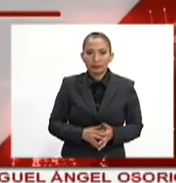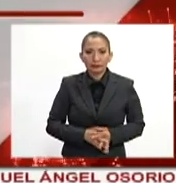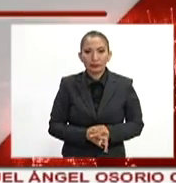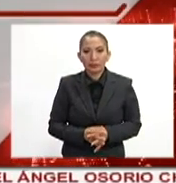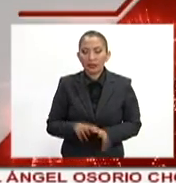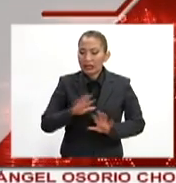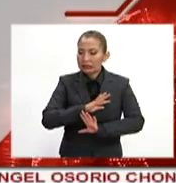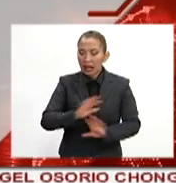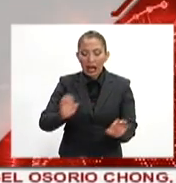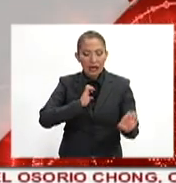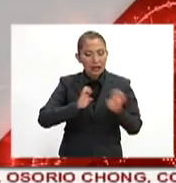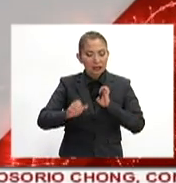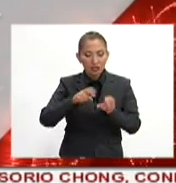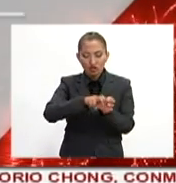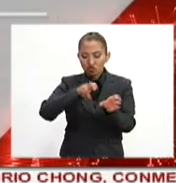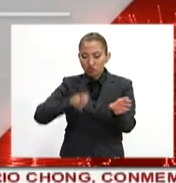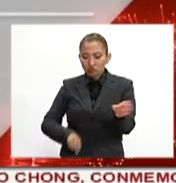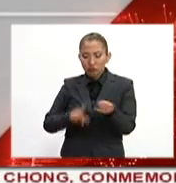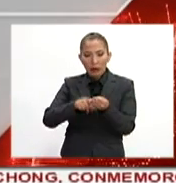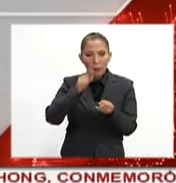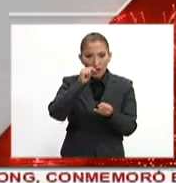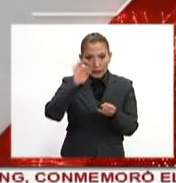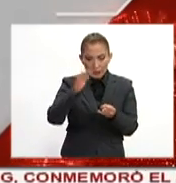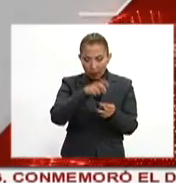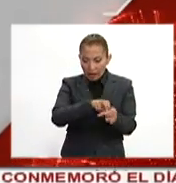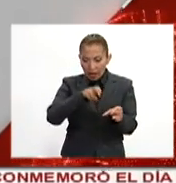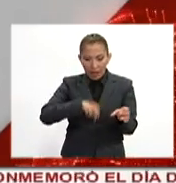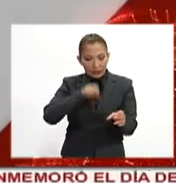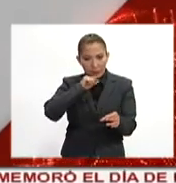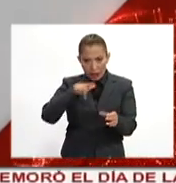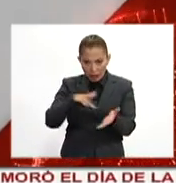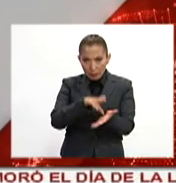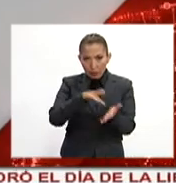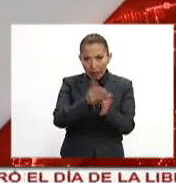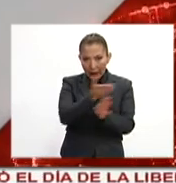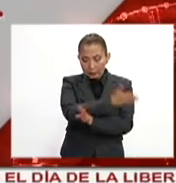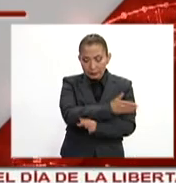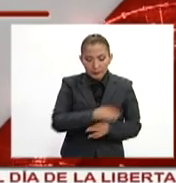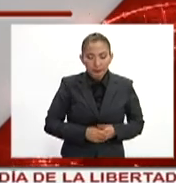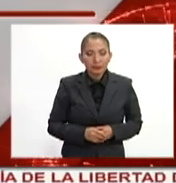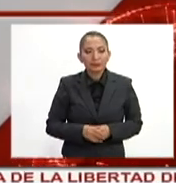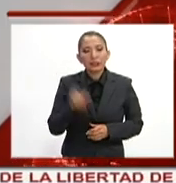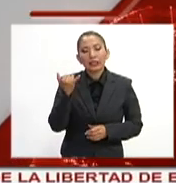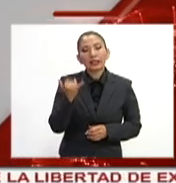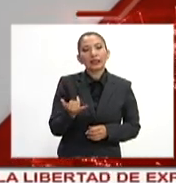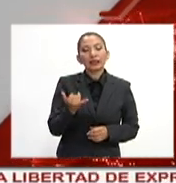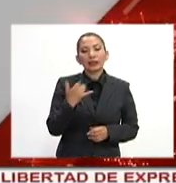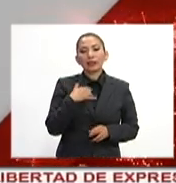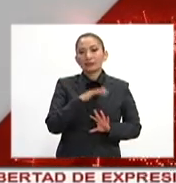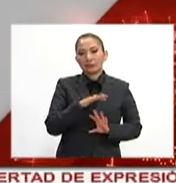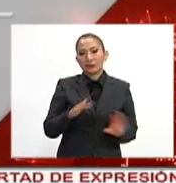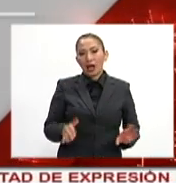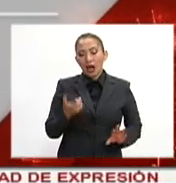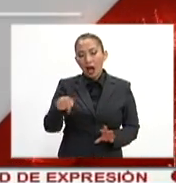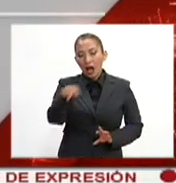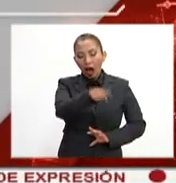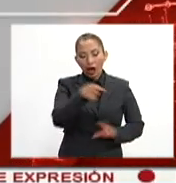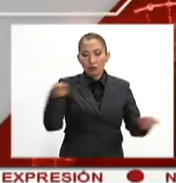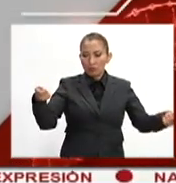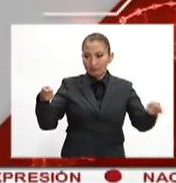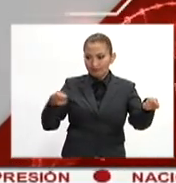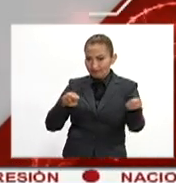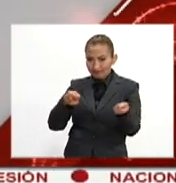Ya se retiró el Ejército, ya se retiró la Policía Federal, que estuvieron apoyando en todo momento, y ya hay la